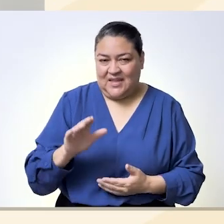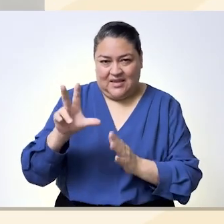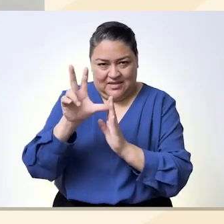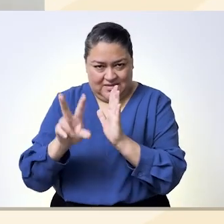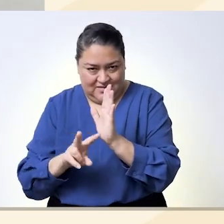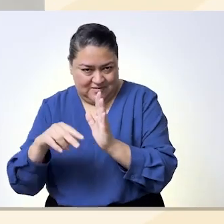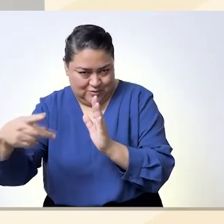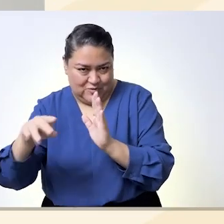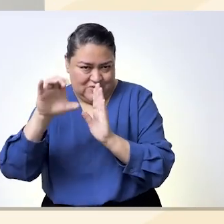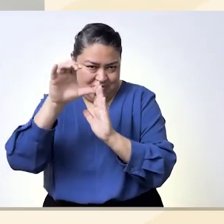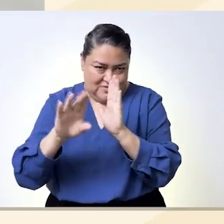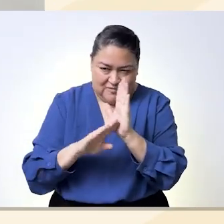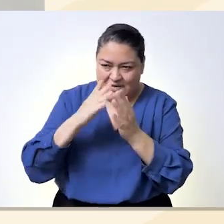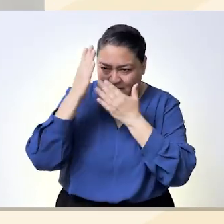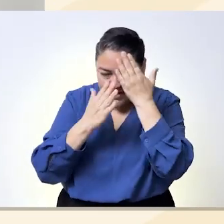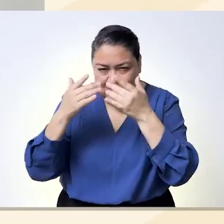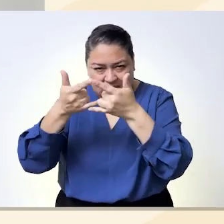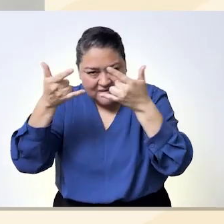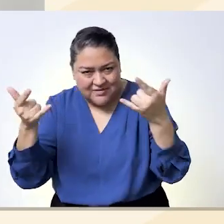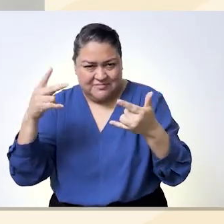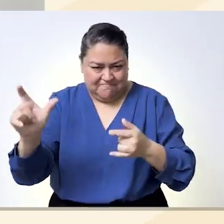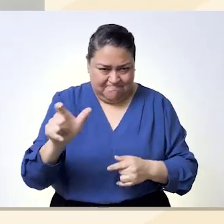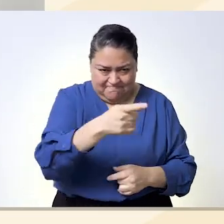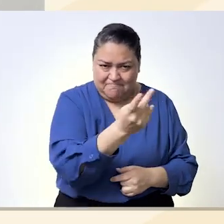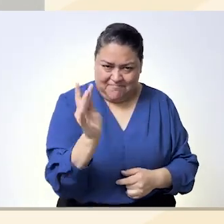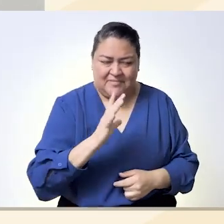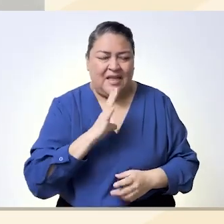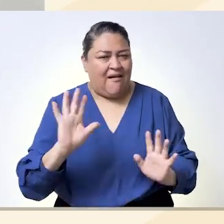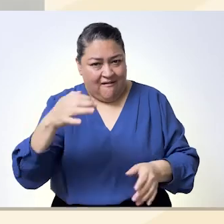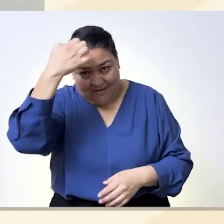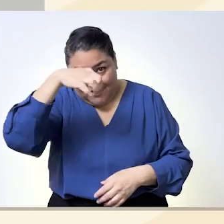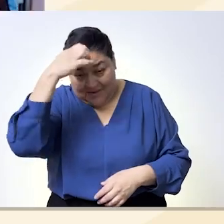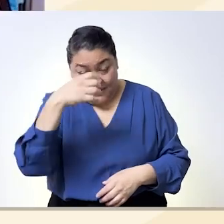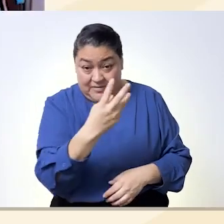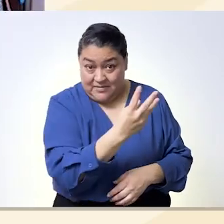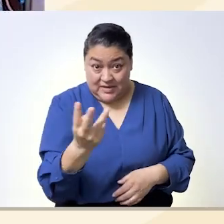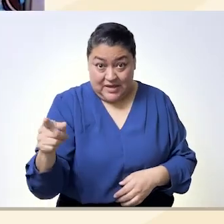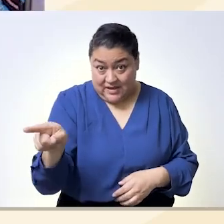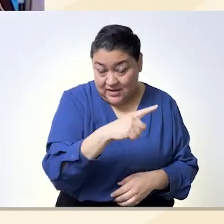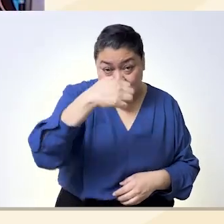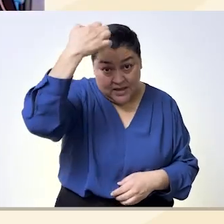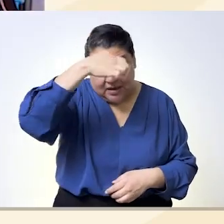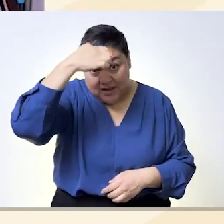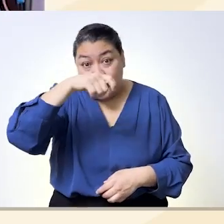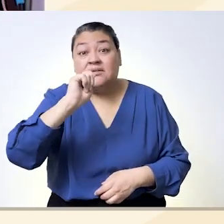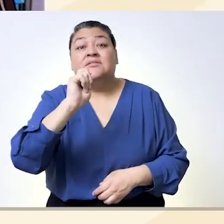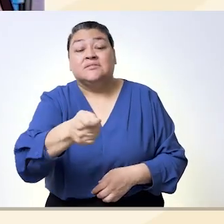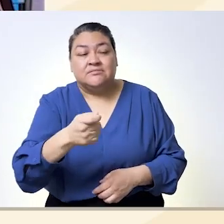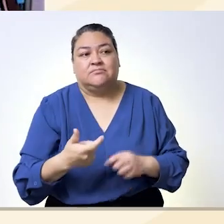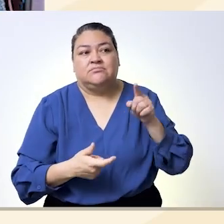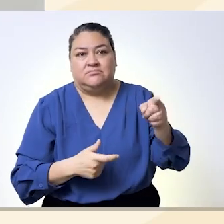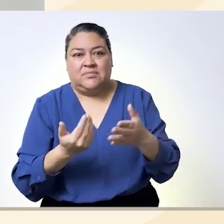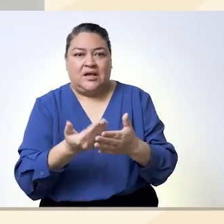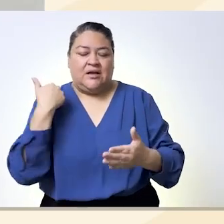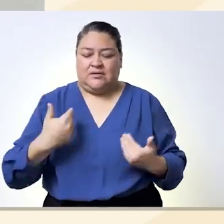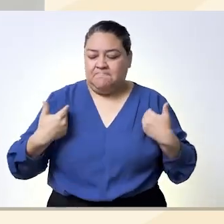Muy bien, ya vimos las semblanzas, ya se dieron cuenta de la gran cantidad de experiencias que tienen las personas aquí presentes. Todas ellas son experiencias que se